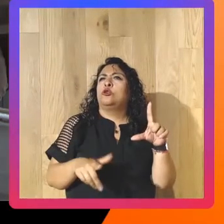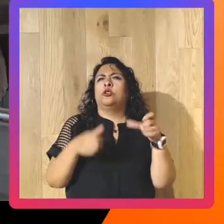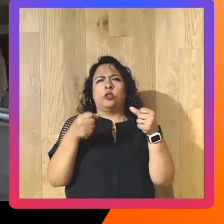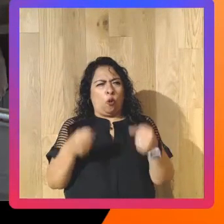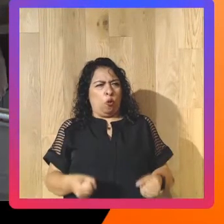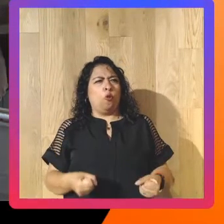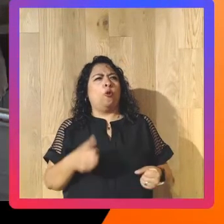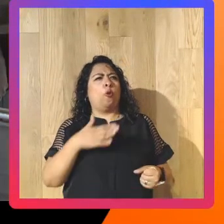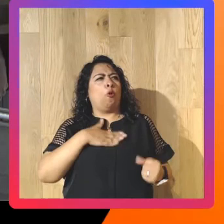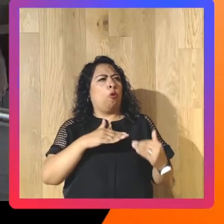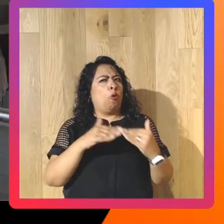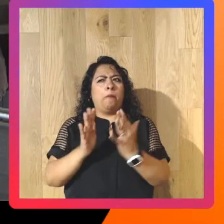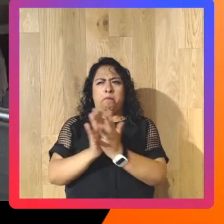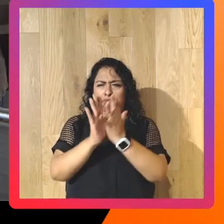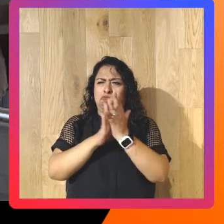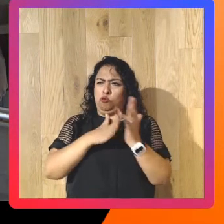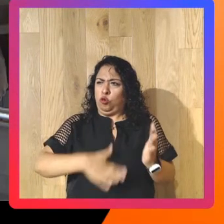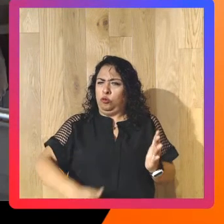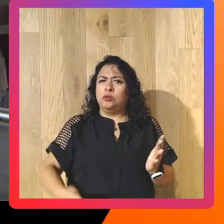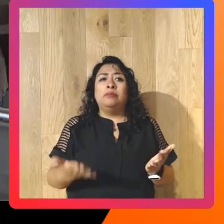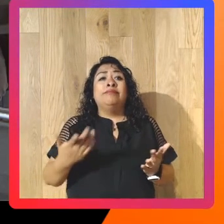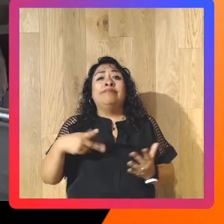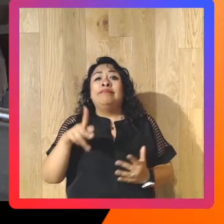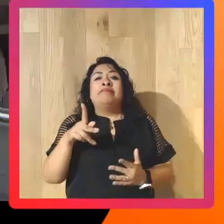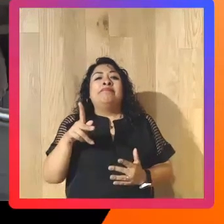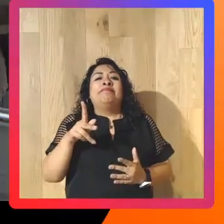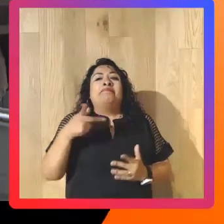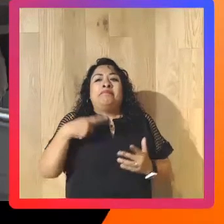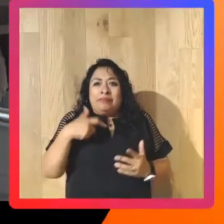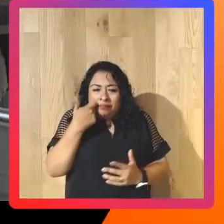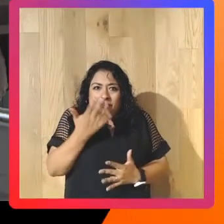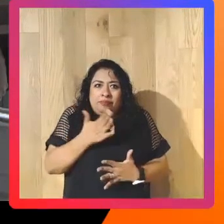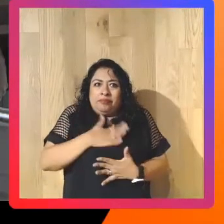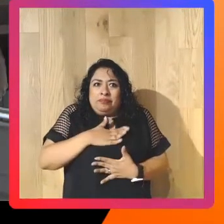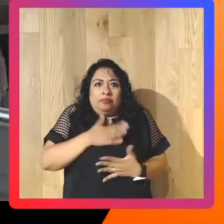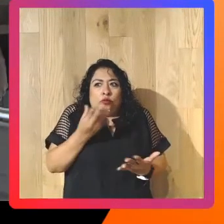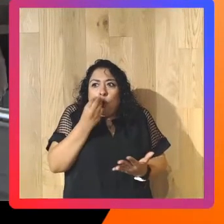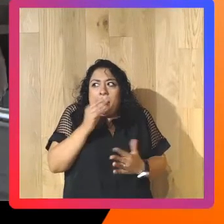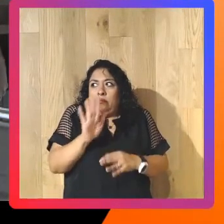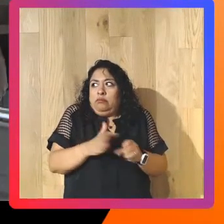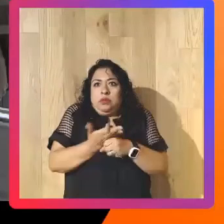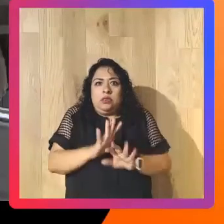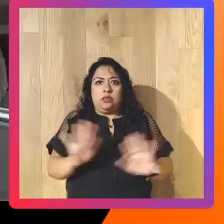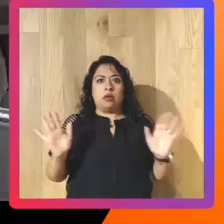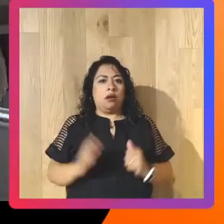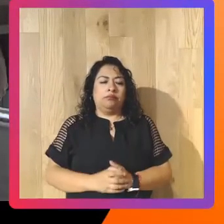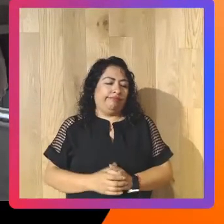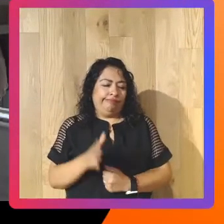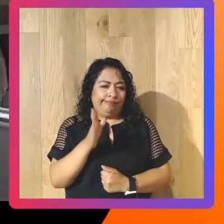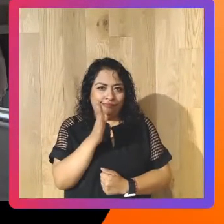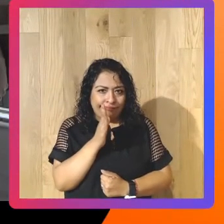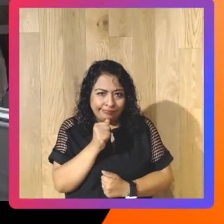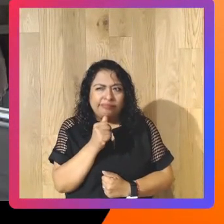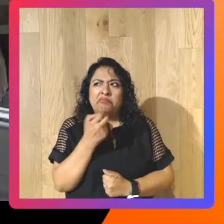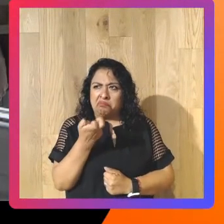democrático, cuando la gente está tratando de cumplir nomás con comer. Entonces creo que este es